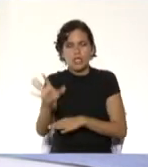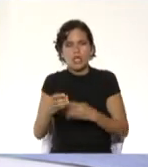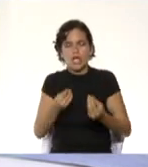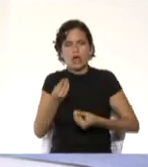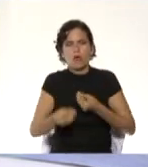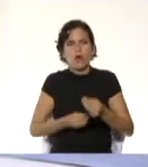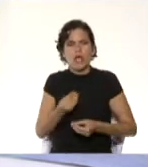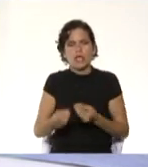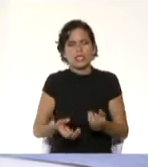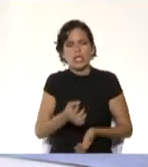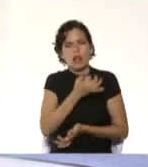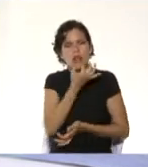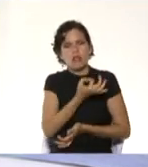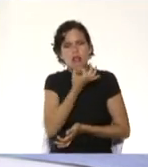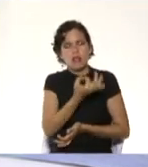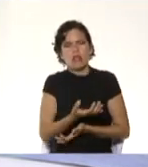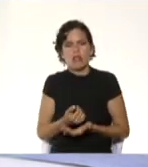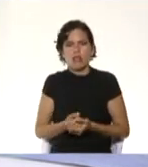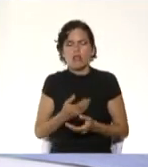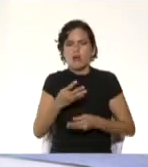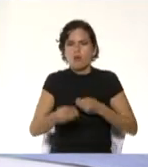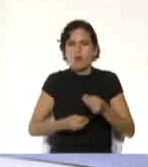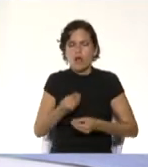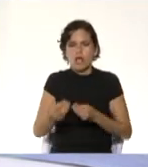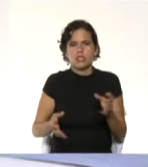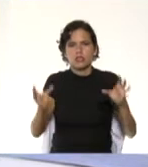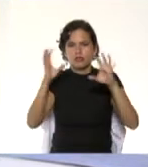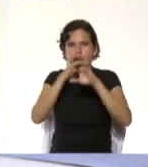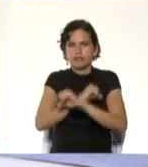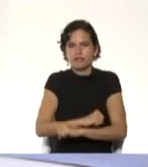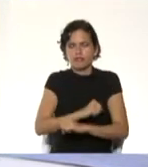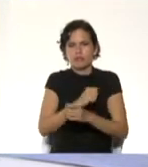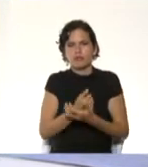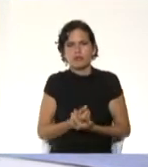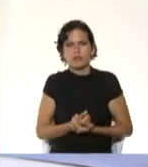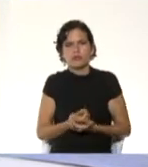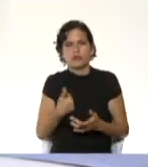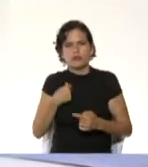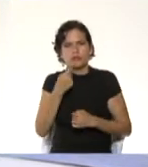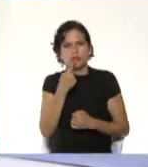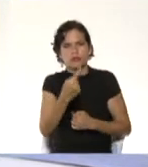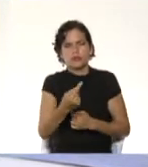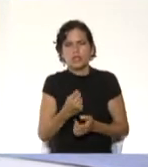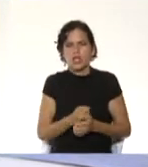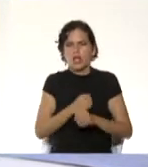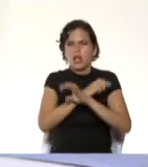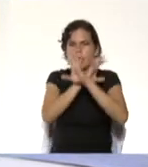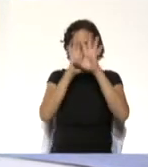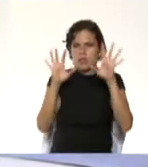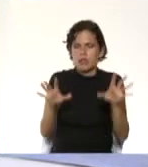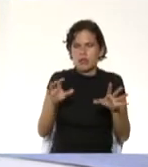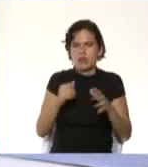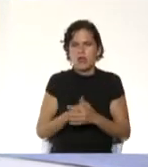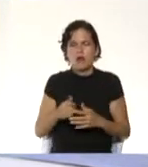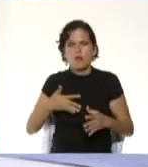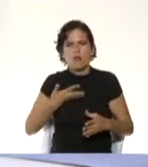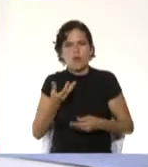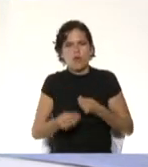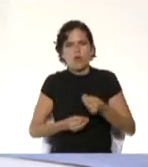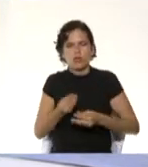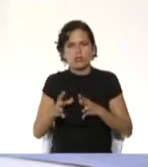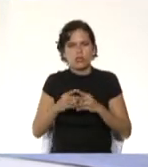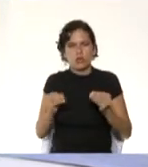organizarnos en qué voy a hacer en la mañana, qué voy a hacer en horas de la tarde, qué voy a hacer en horas de la noche.